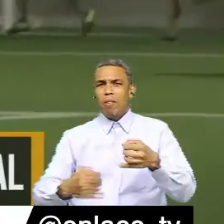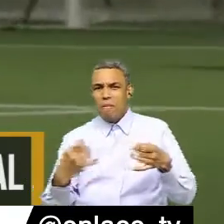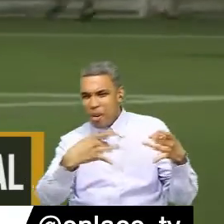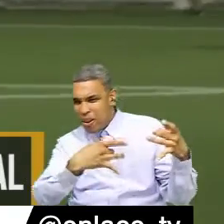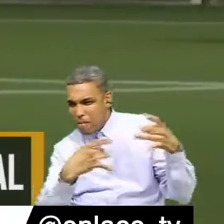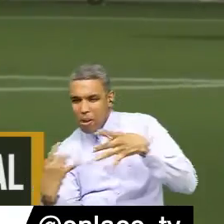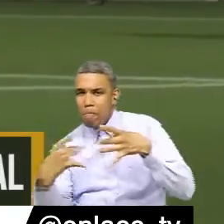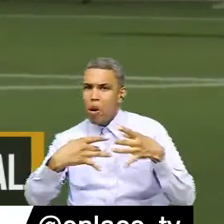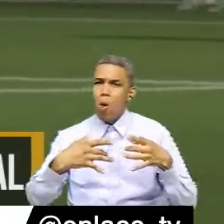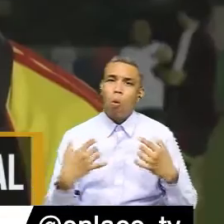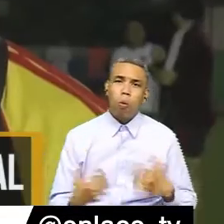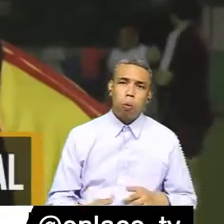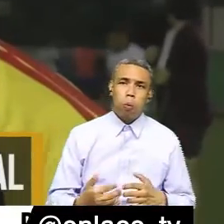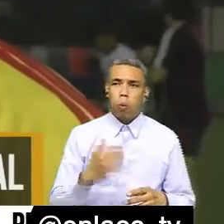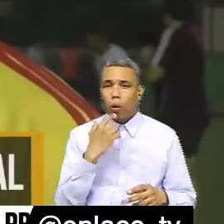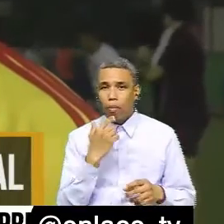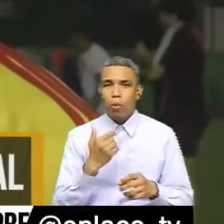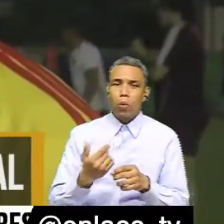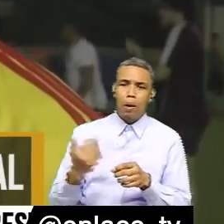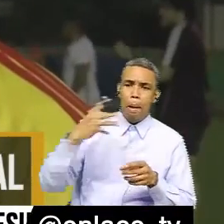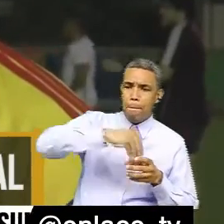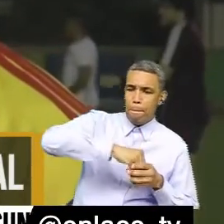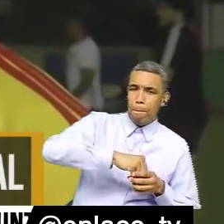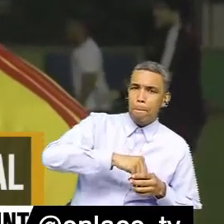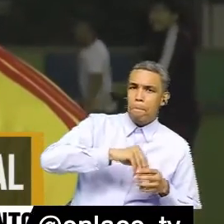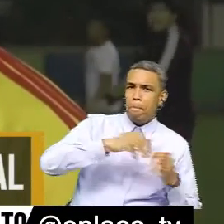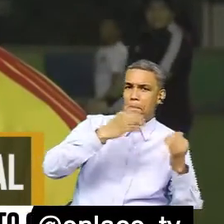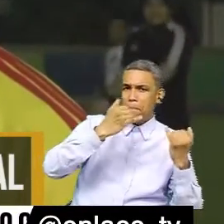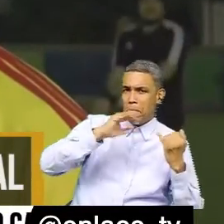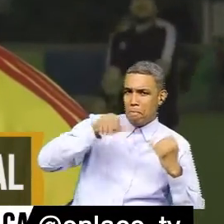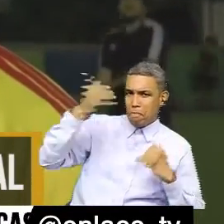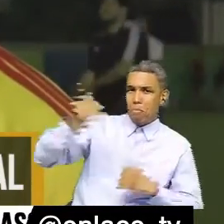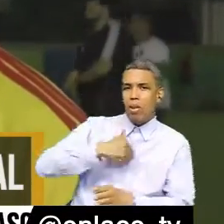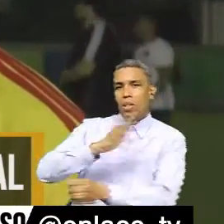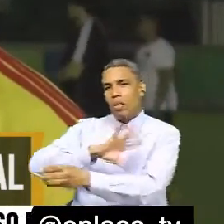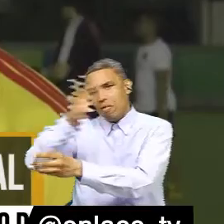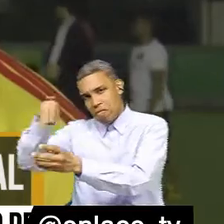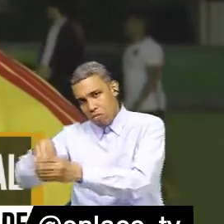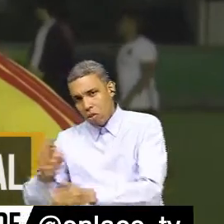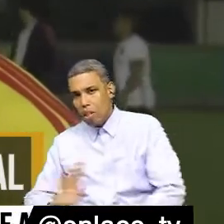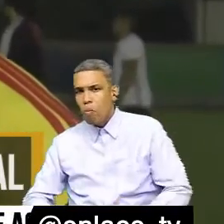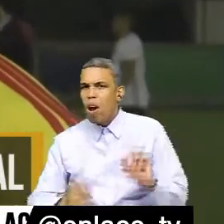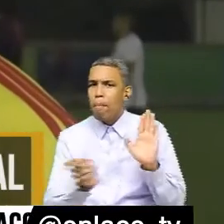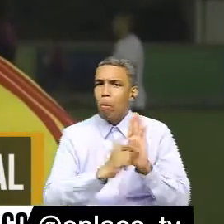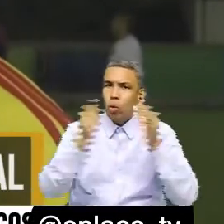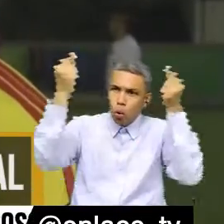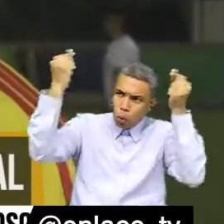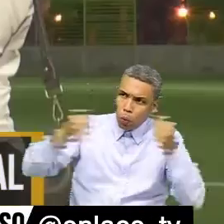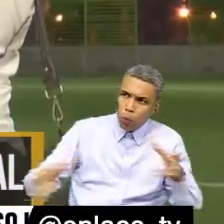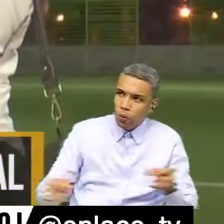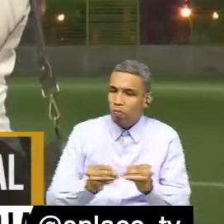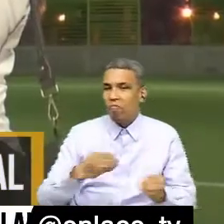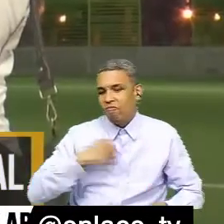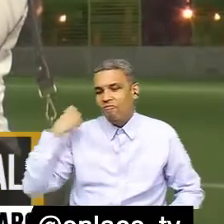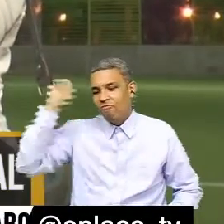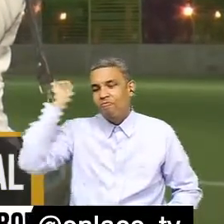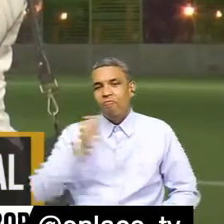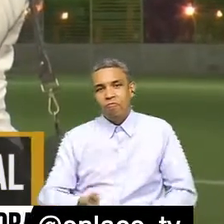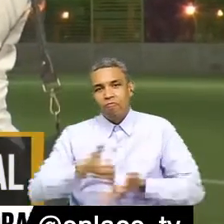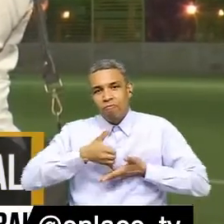un triangular ida y vuelta por sumatoria de puntos y clasificamos para otorgarnos del campeonato el fin de